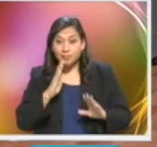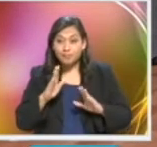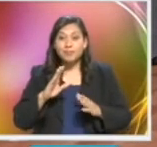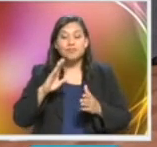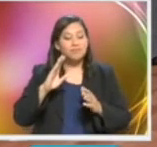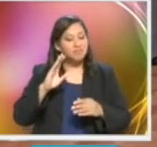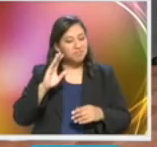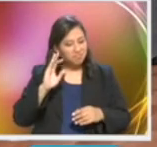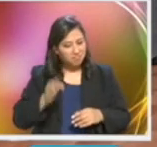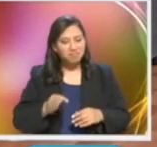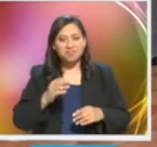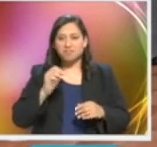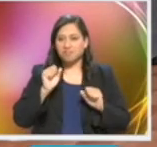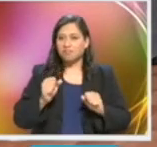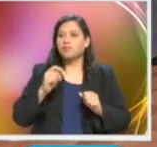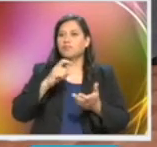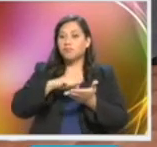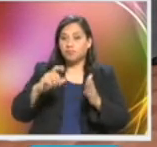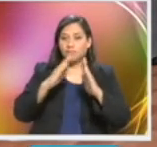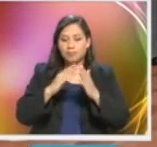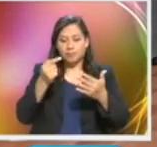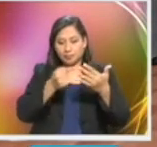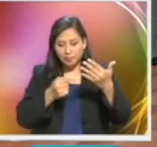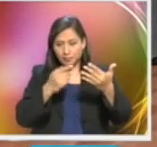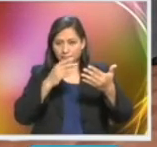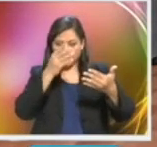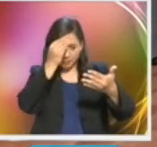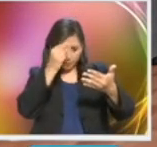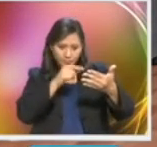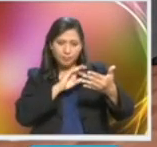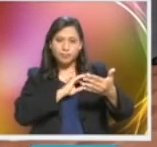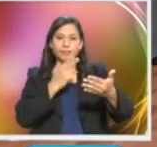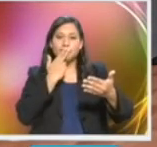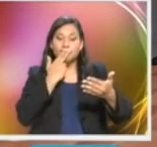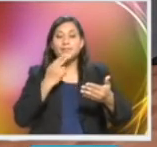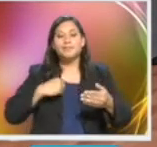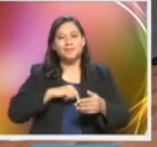este compromiso pueden tomar en cuenta estos puntos, ¿no? Exactamente.